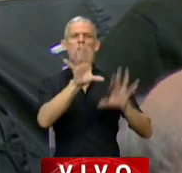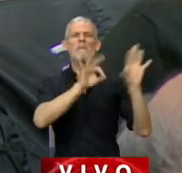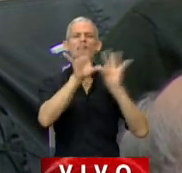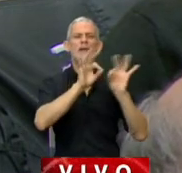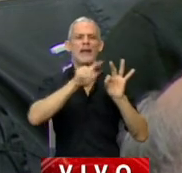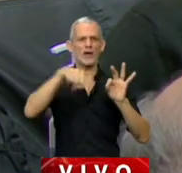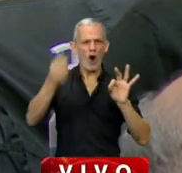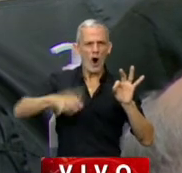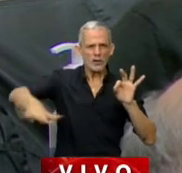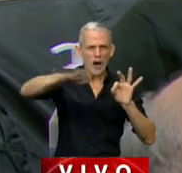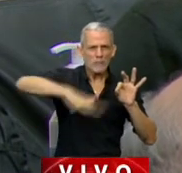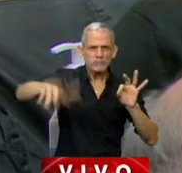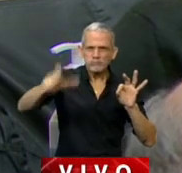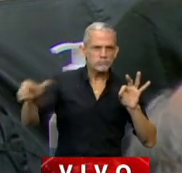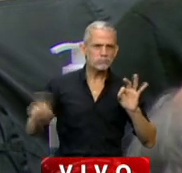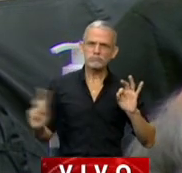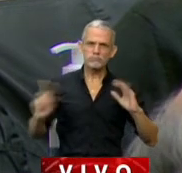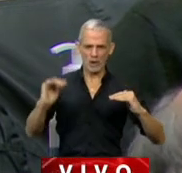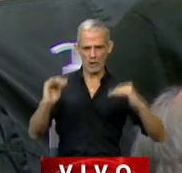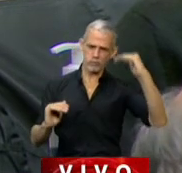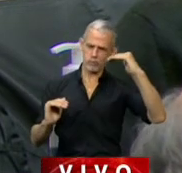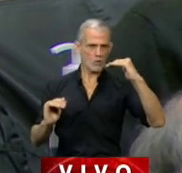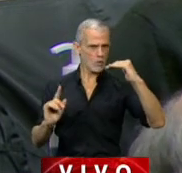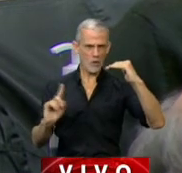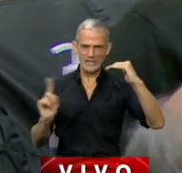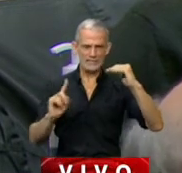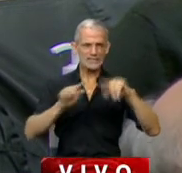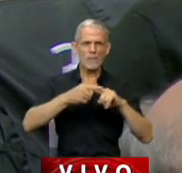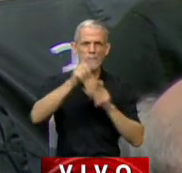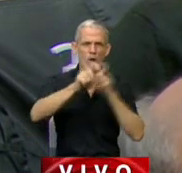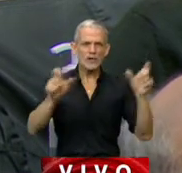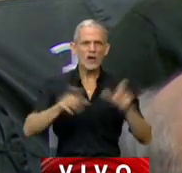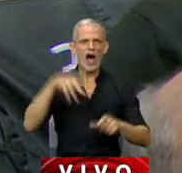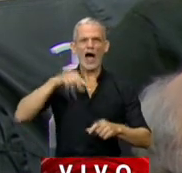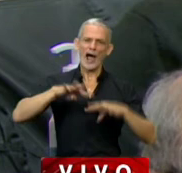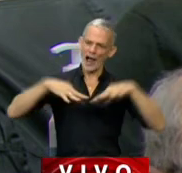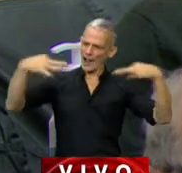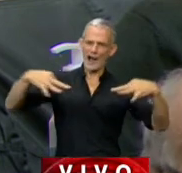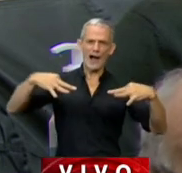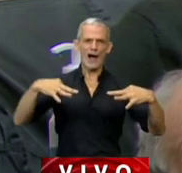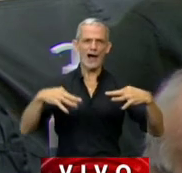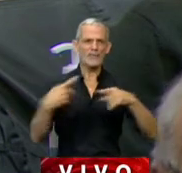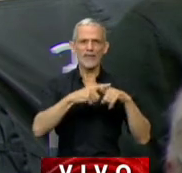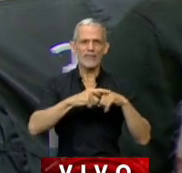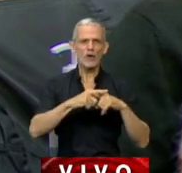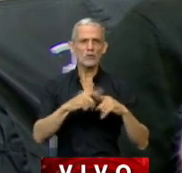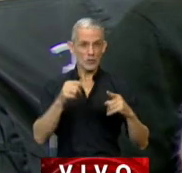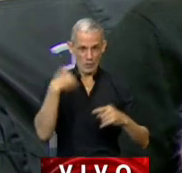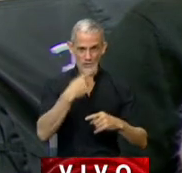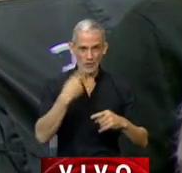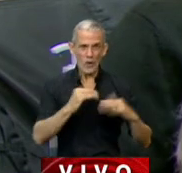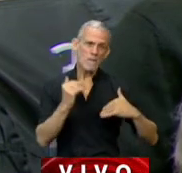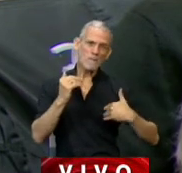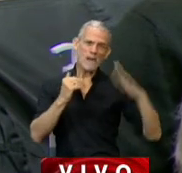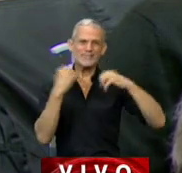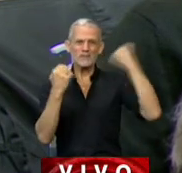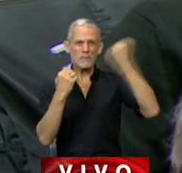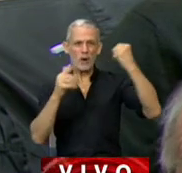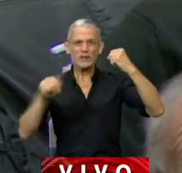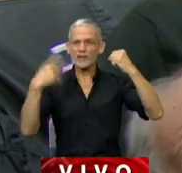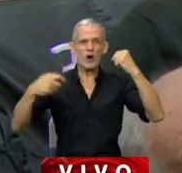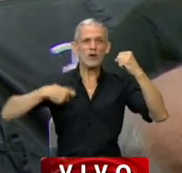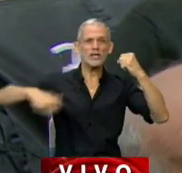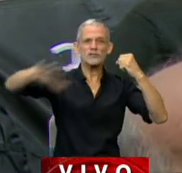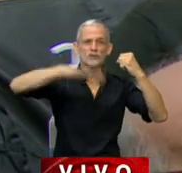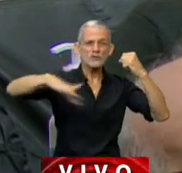respecto del resto de la población. No son acá lo que estamos discutiendo más importante que las personas que